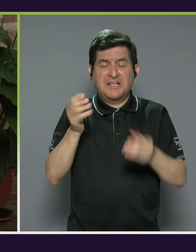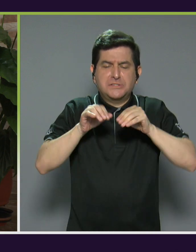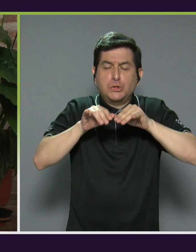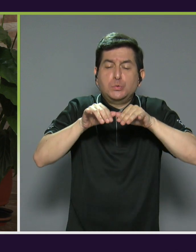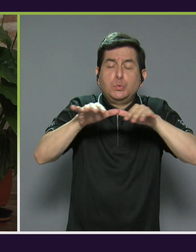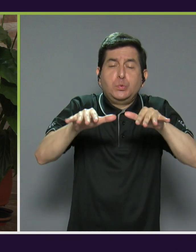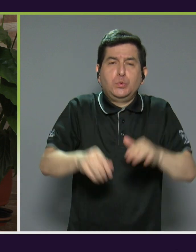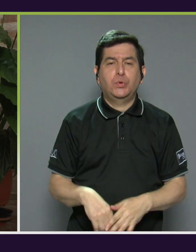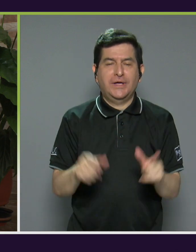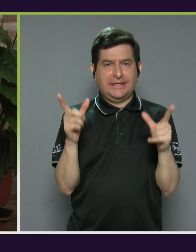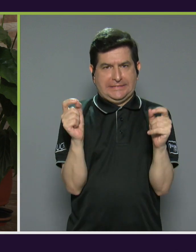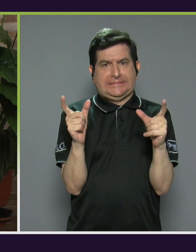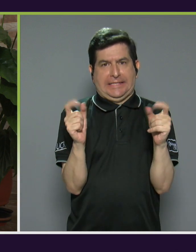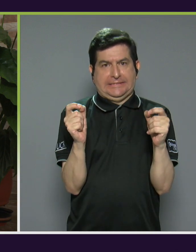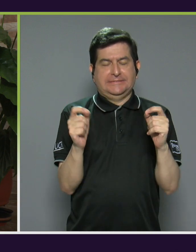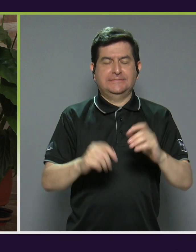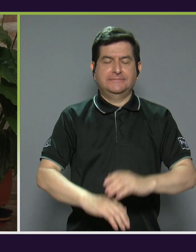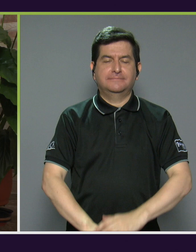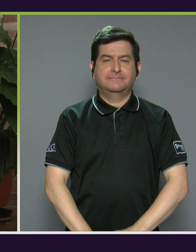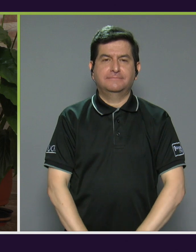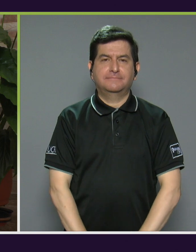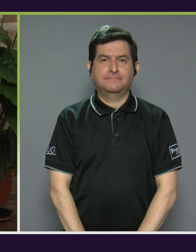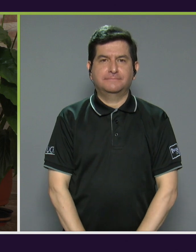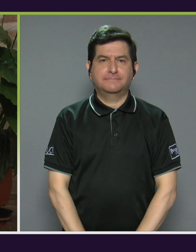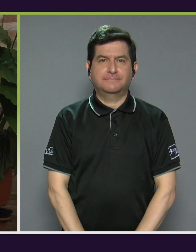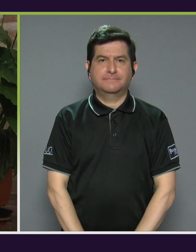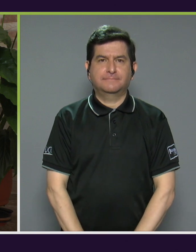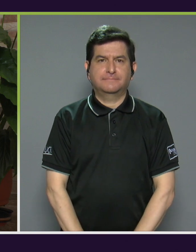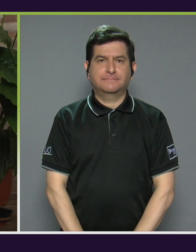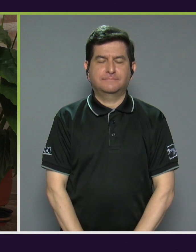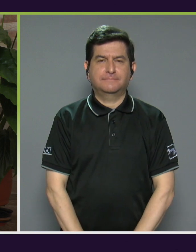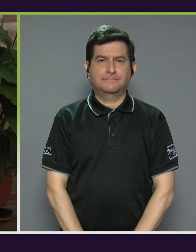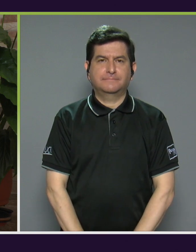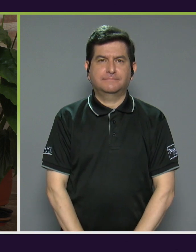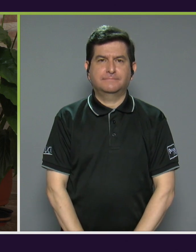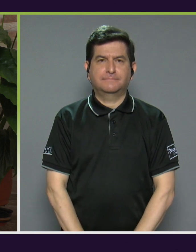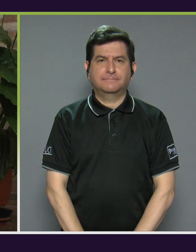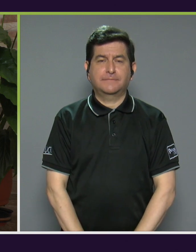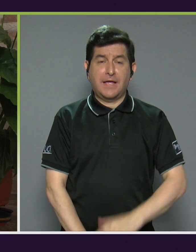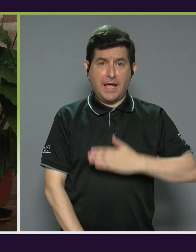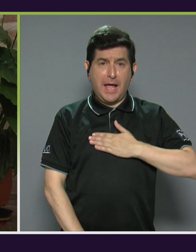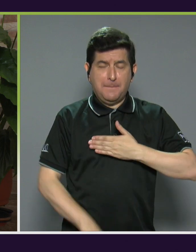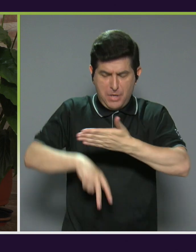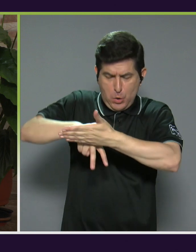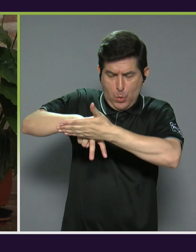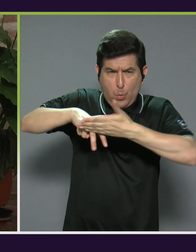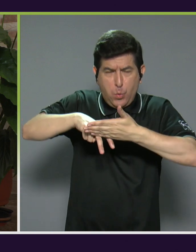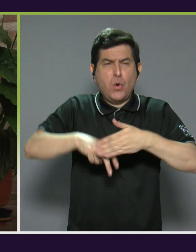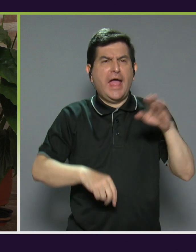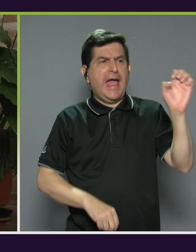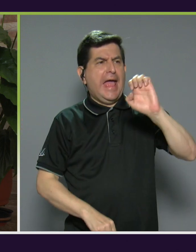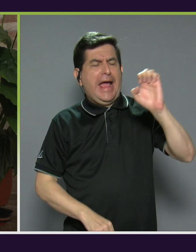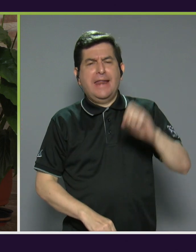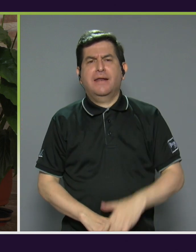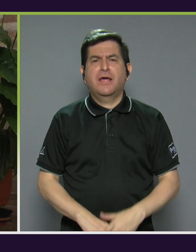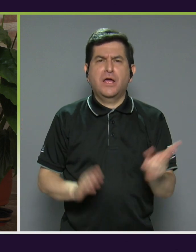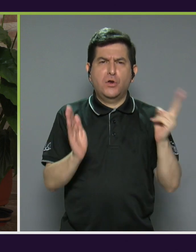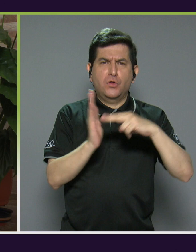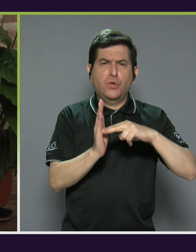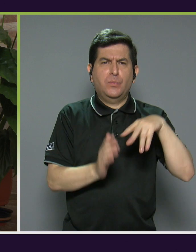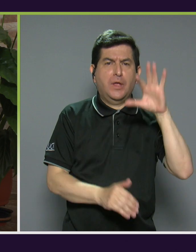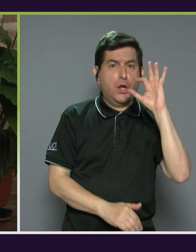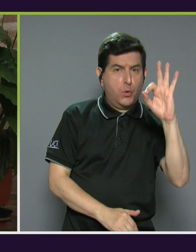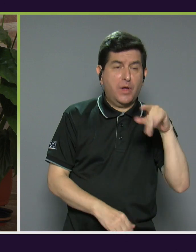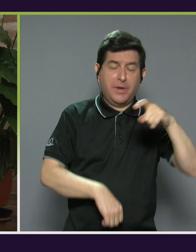nivel del tumor. Y me amputan la pierna en enero del 2009. En ese